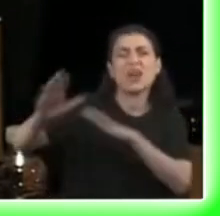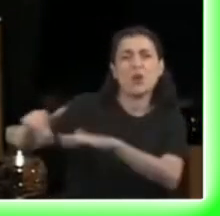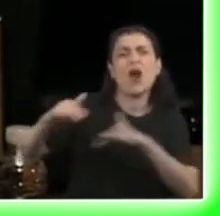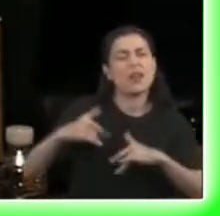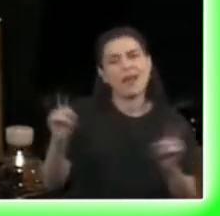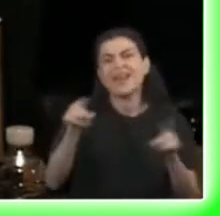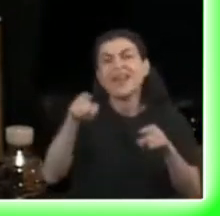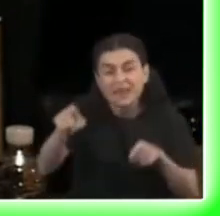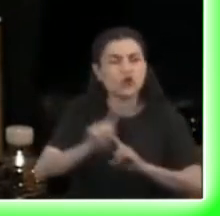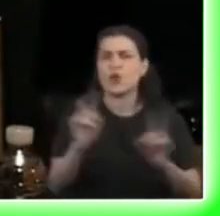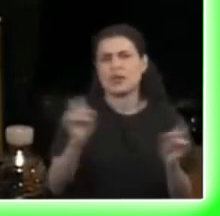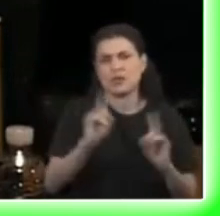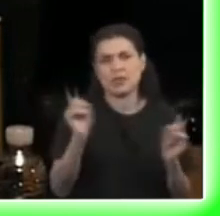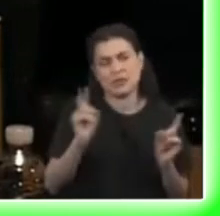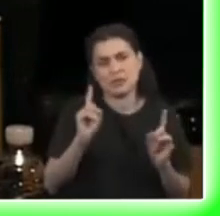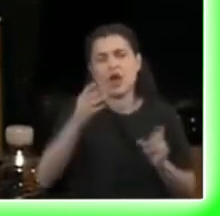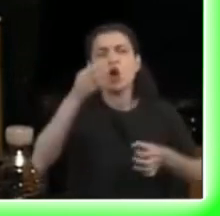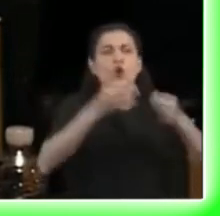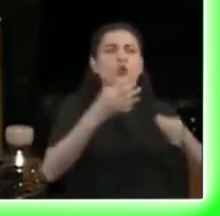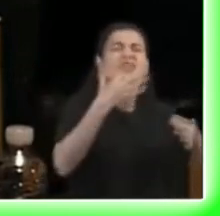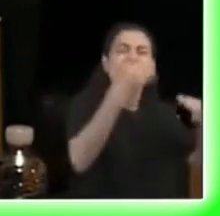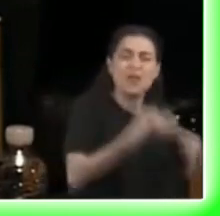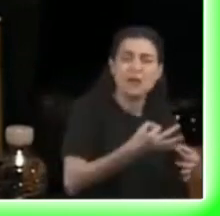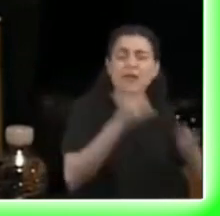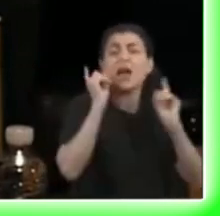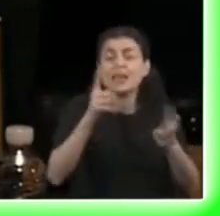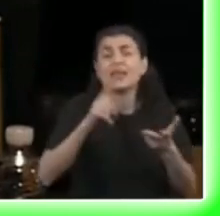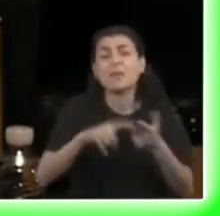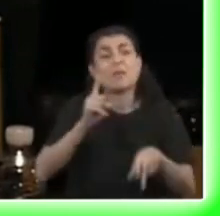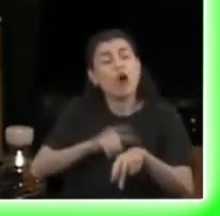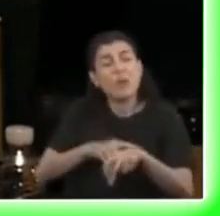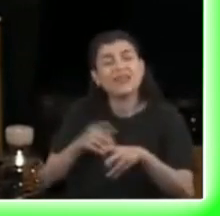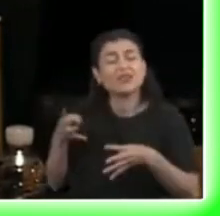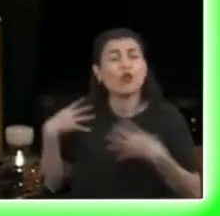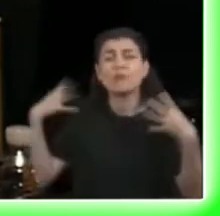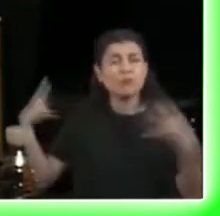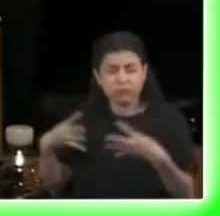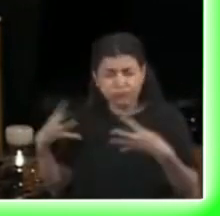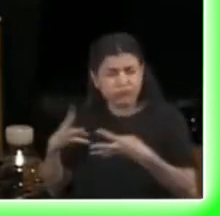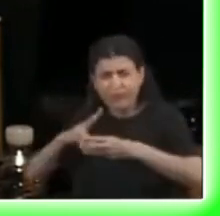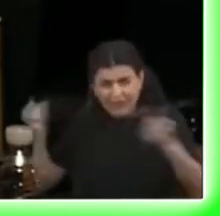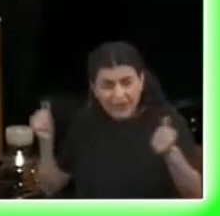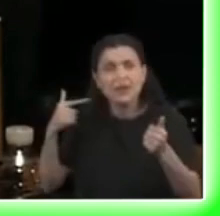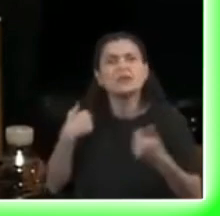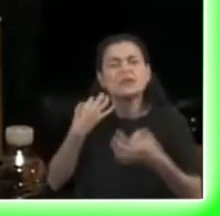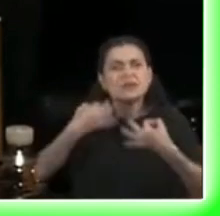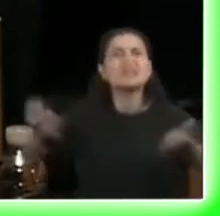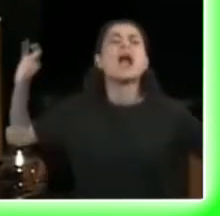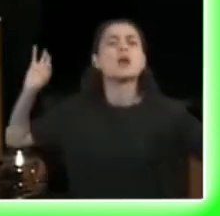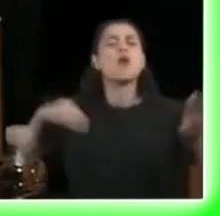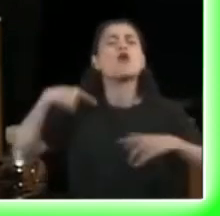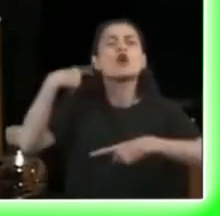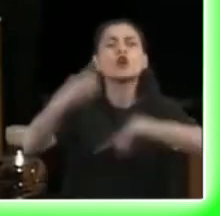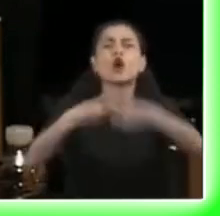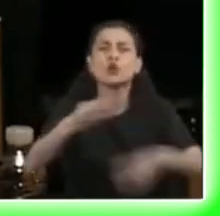tiranos. Y a su vez, la noción de que cuando uno sale de la guerra, solo podrá tener éxito si va con fe. Aquel